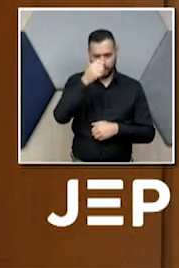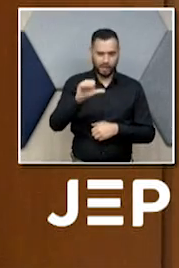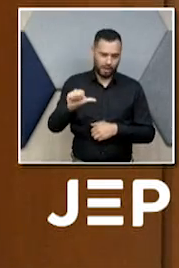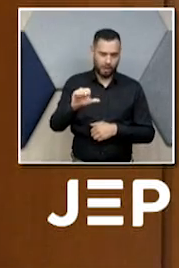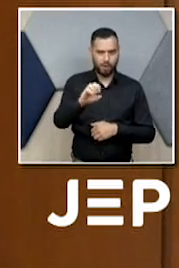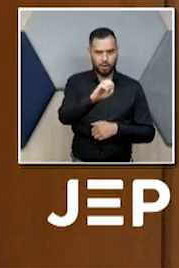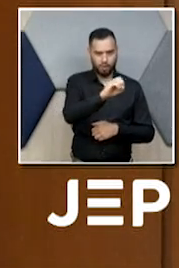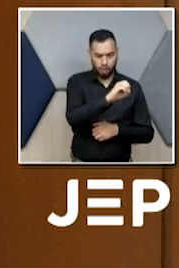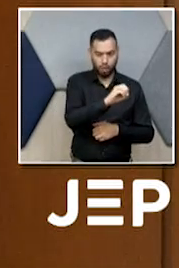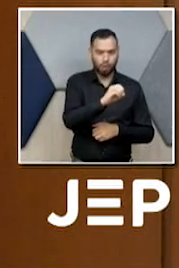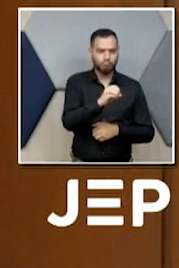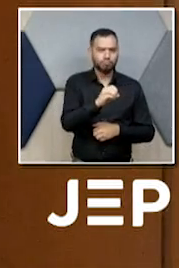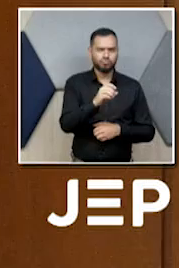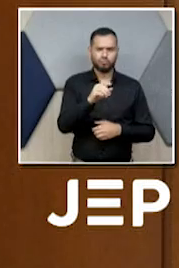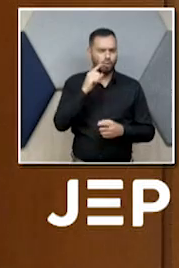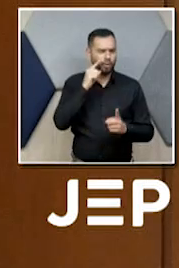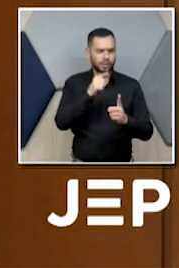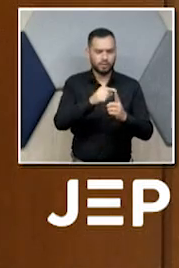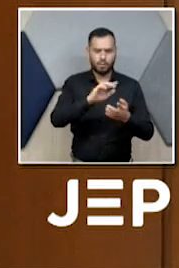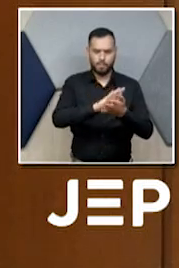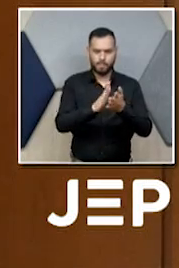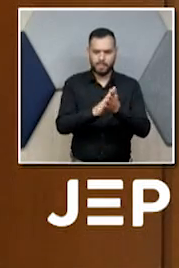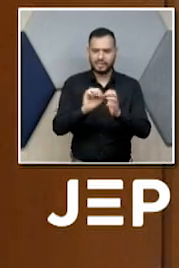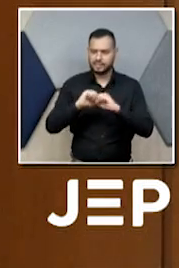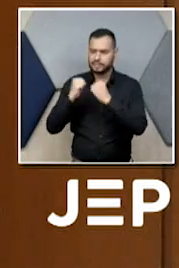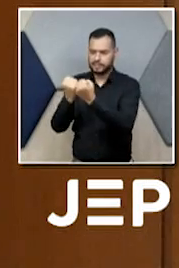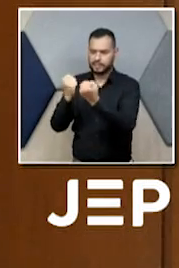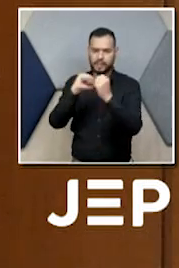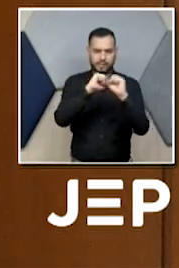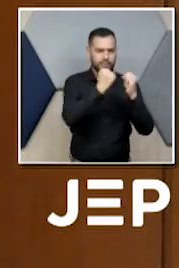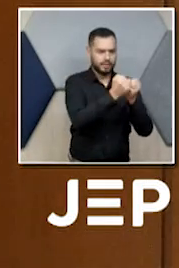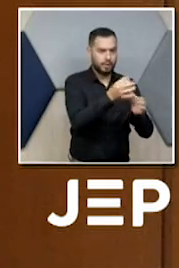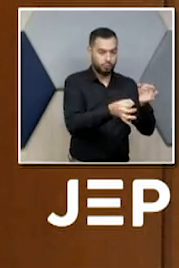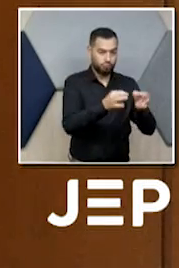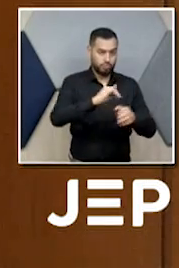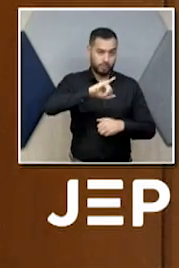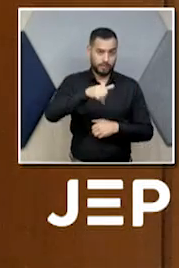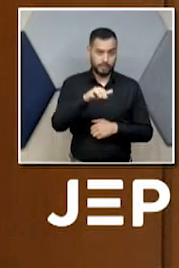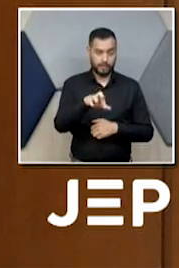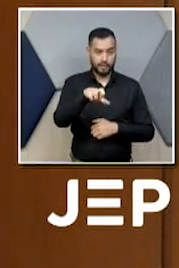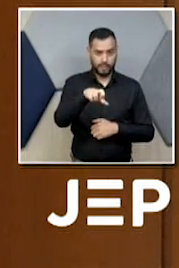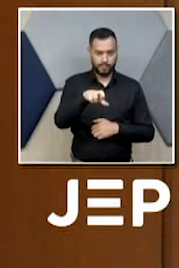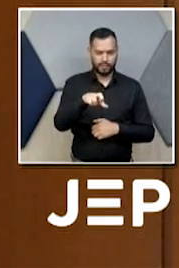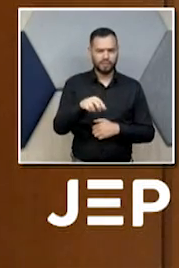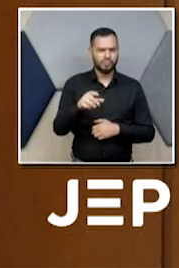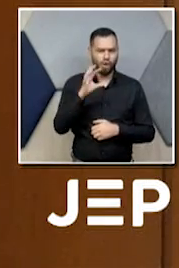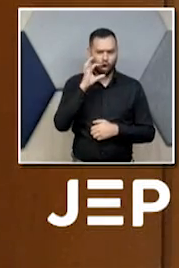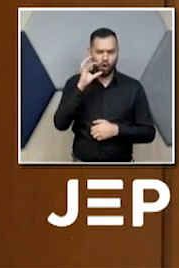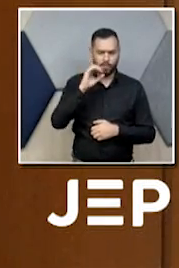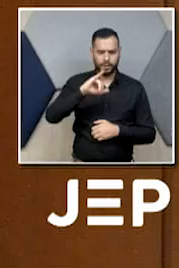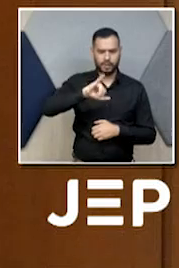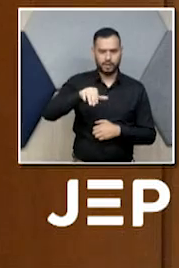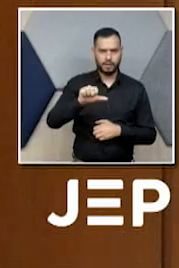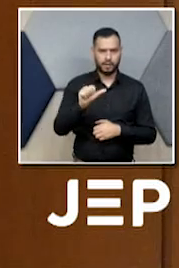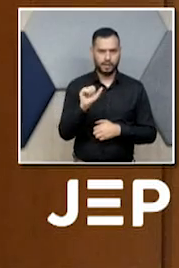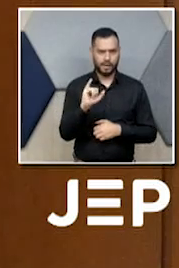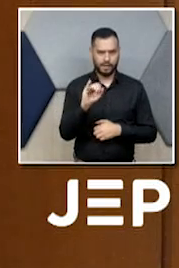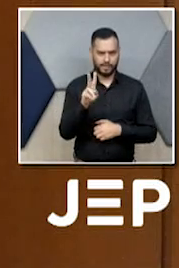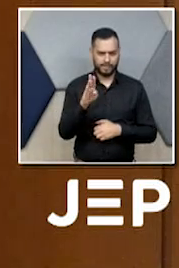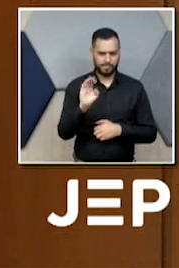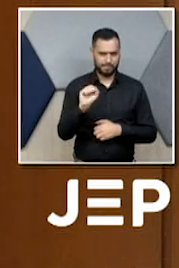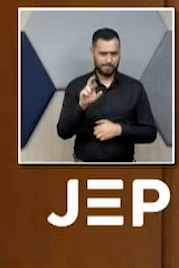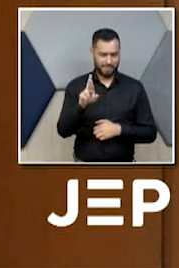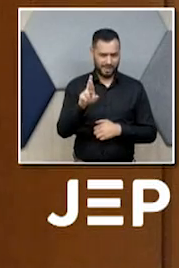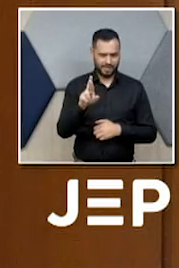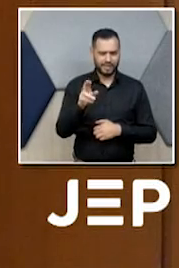Justicia de la Jurisdicción, señor Harvey Danilo Suárez, secretario ejecutivo de la